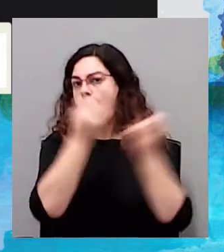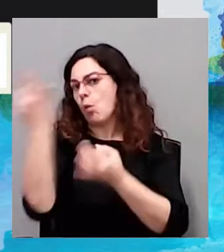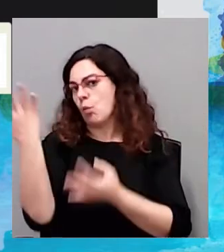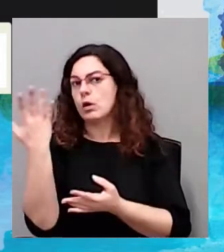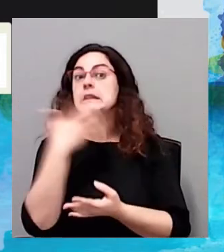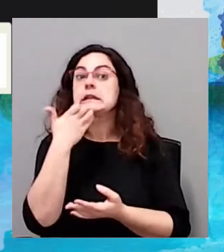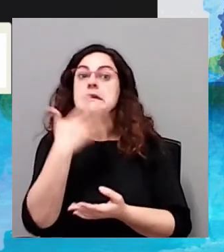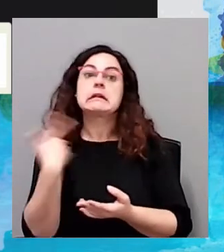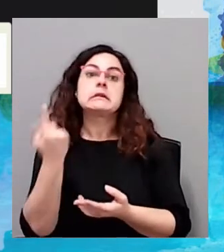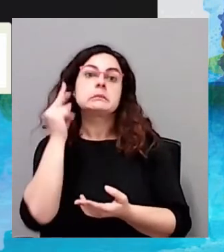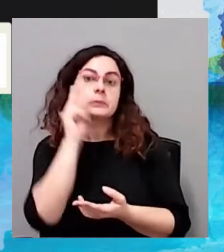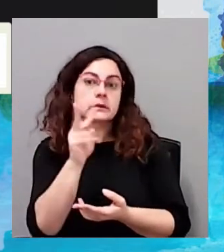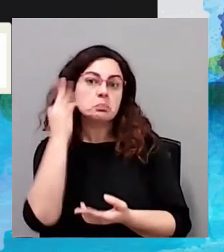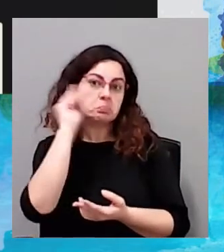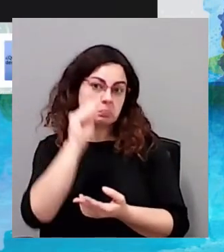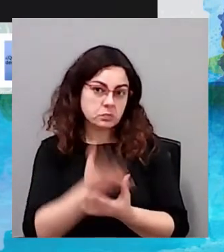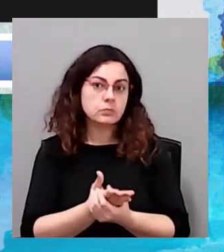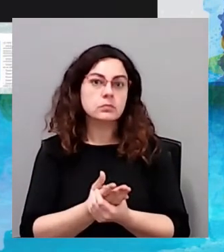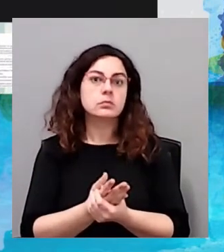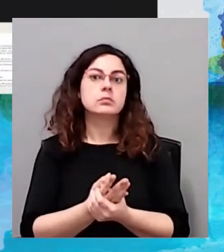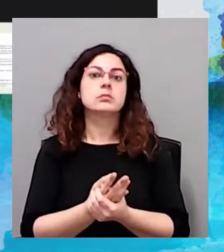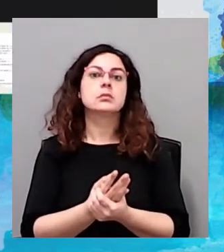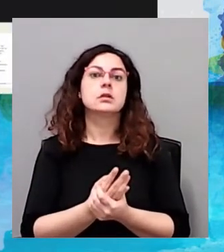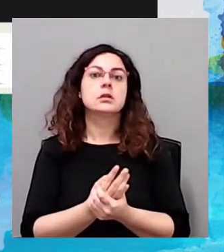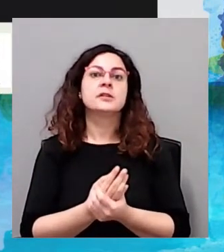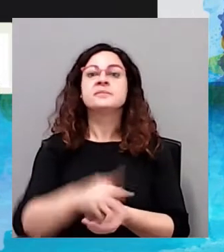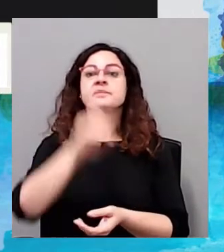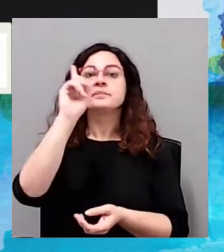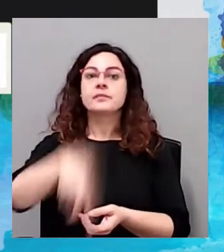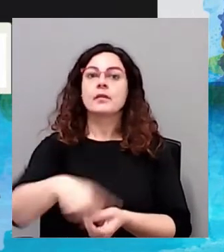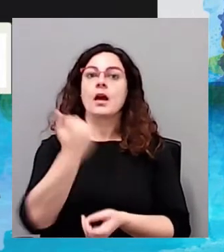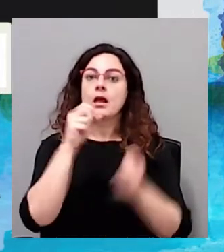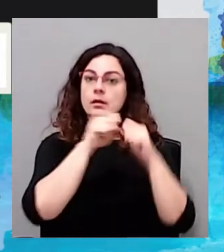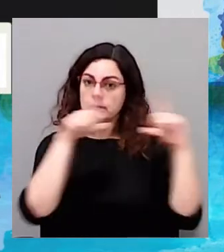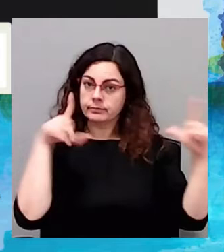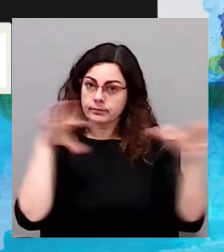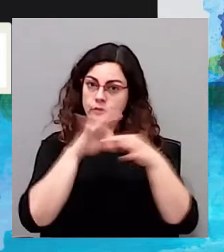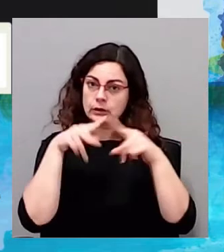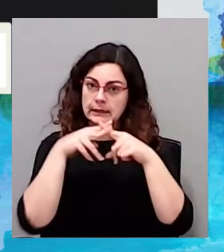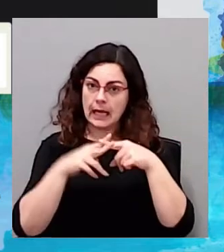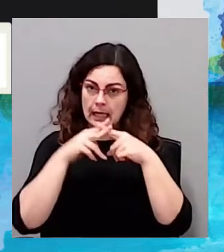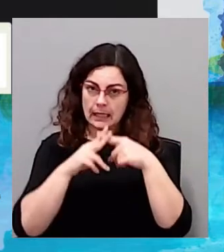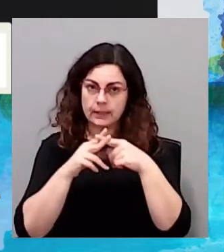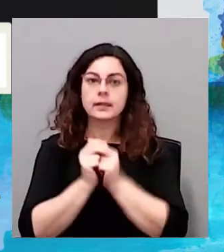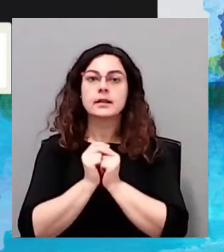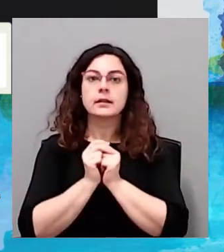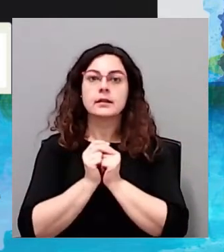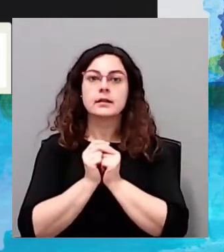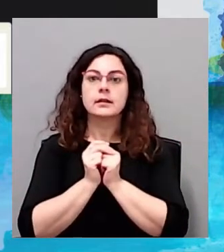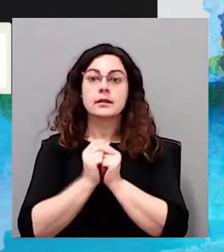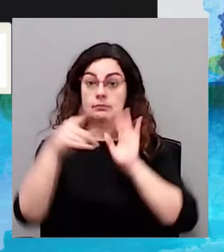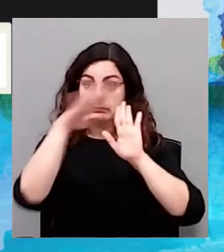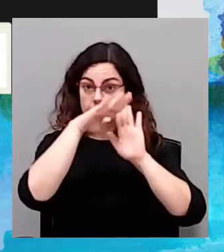consultarlas, pero lo que sí que os he traído hoy para el taller es, basándonos en estas directrices y